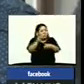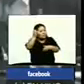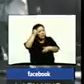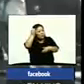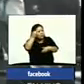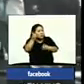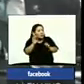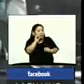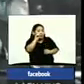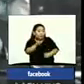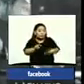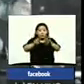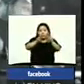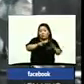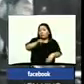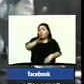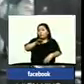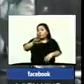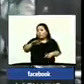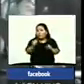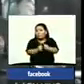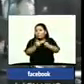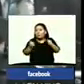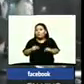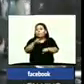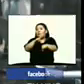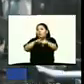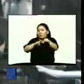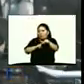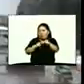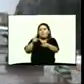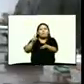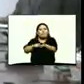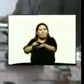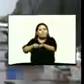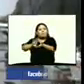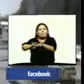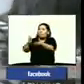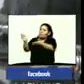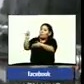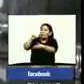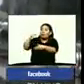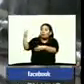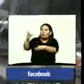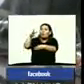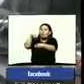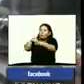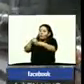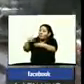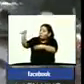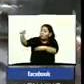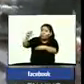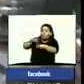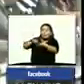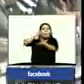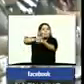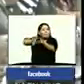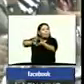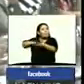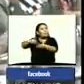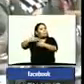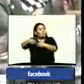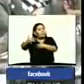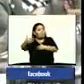755 millones de dólares en deuda hay que pedir financiamiento y lo que planteaba el ministro de